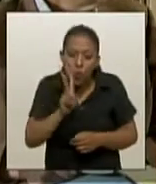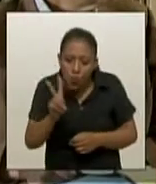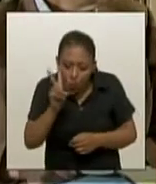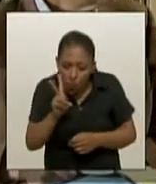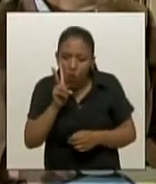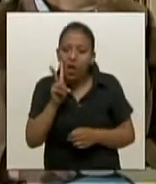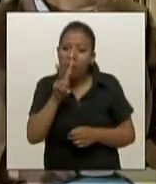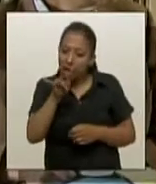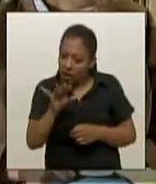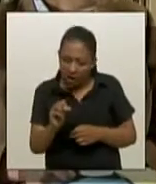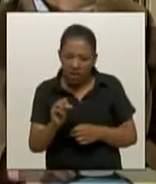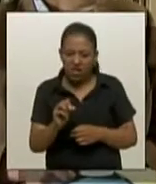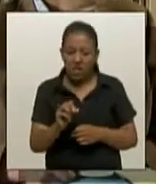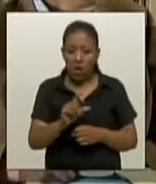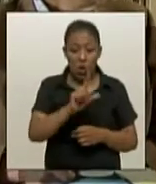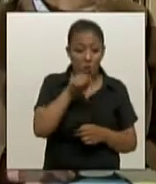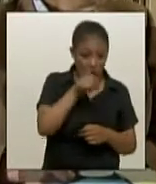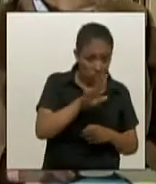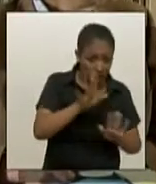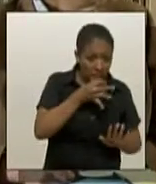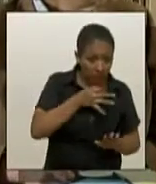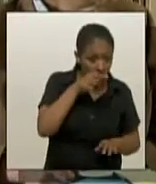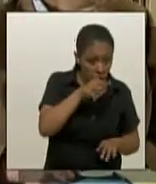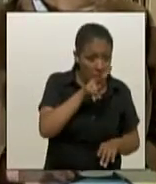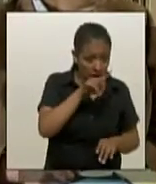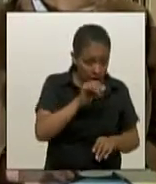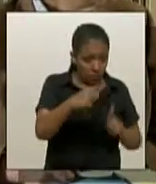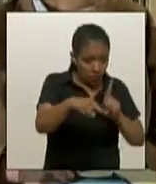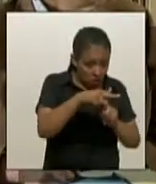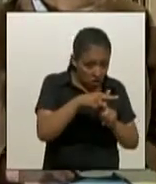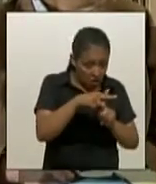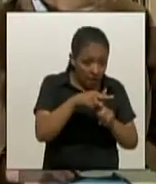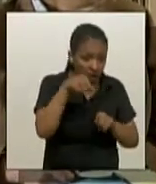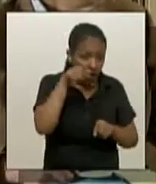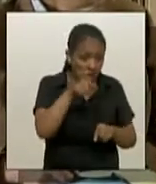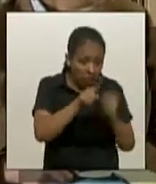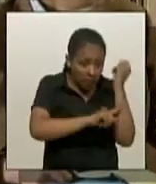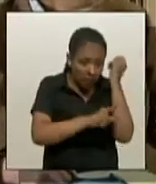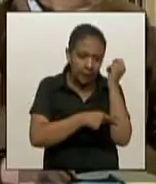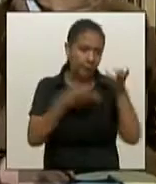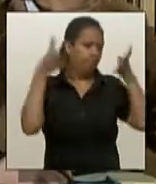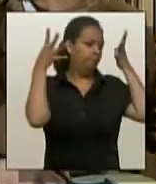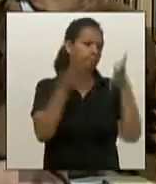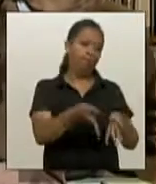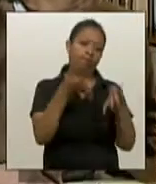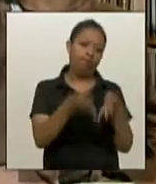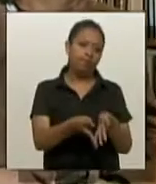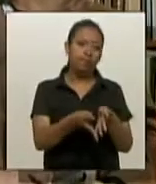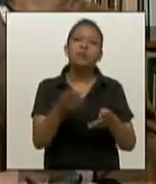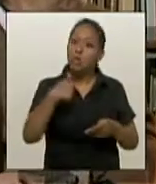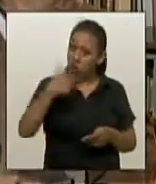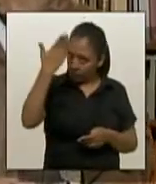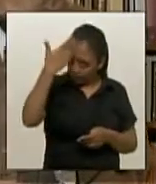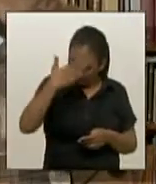aquellas que son VIH positivas y se embarazaron, ¿no? Incluso he sabido de casos